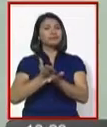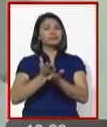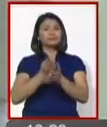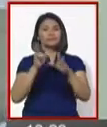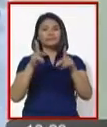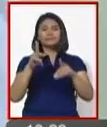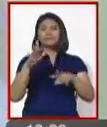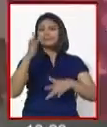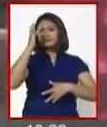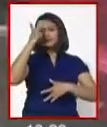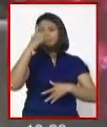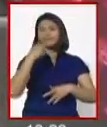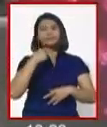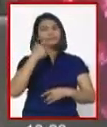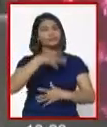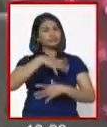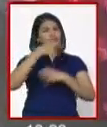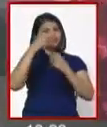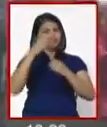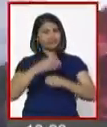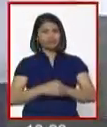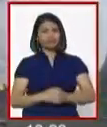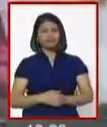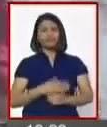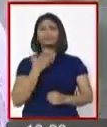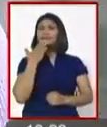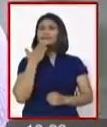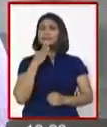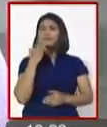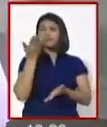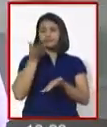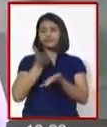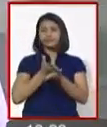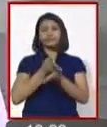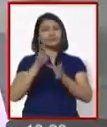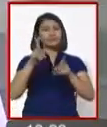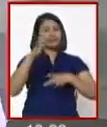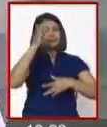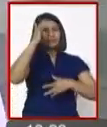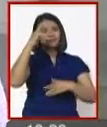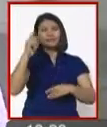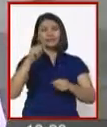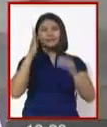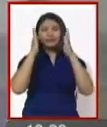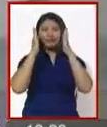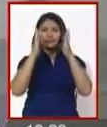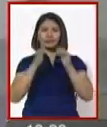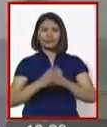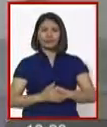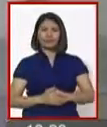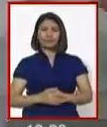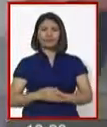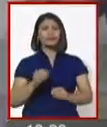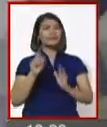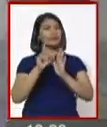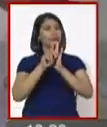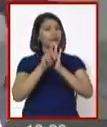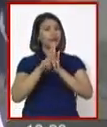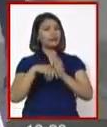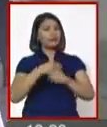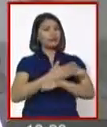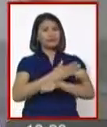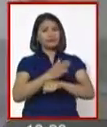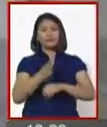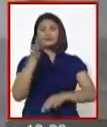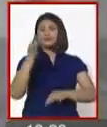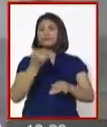los pacientes no dejaron de mostrar su molestia. Creo que es muy malo porque los pacientes necesitan de atención cada minuto